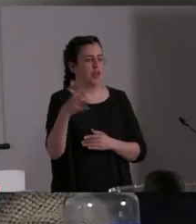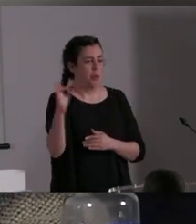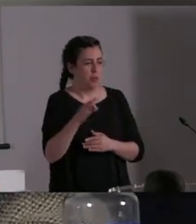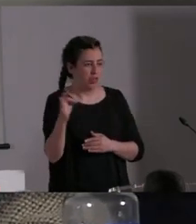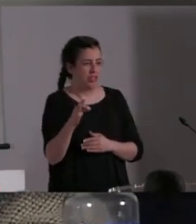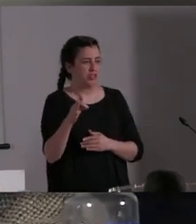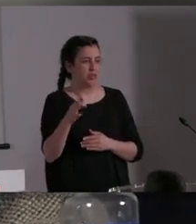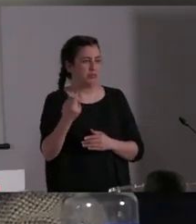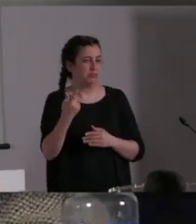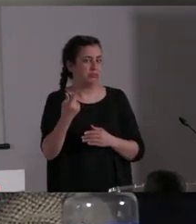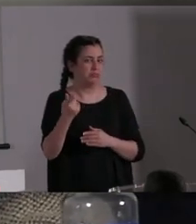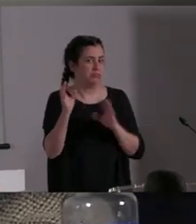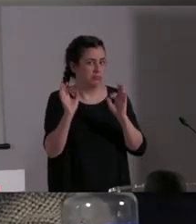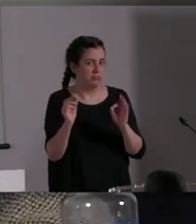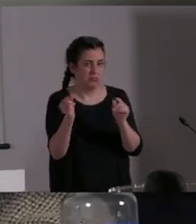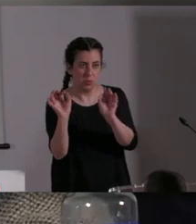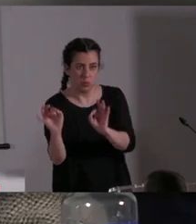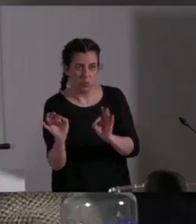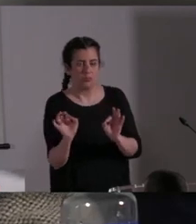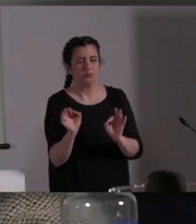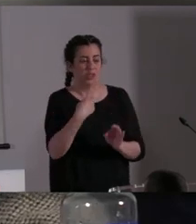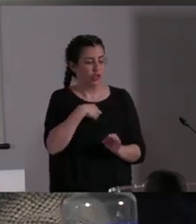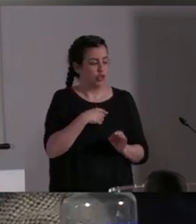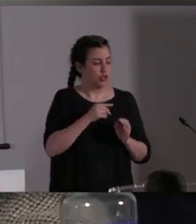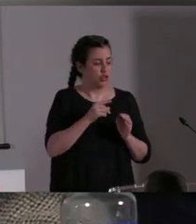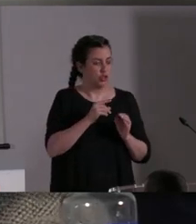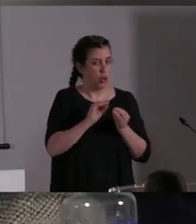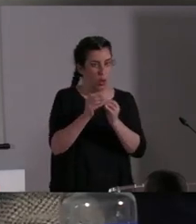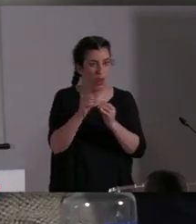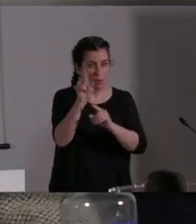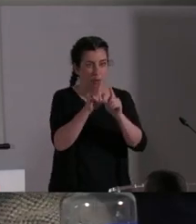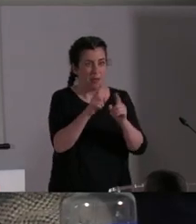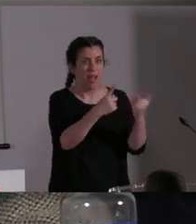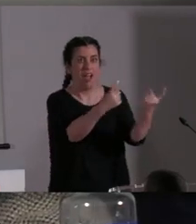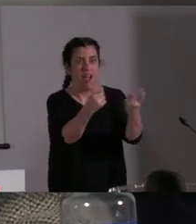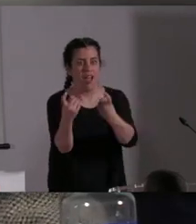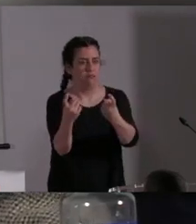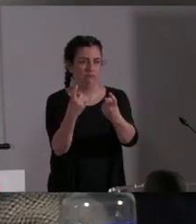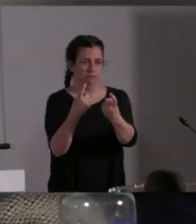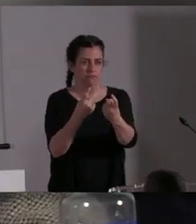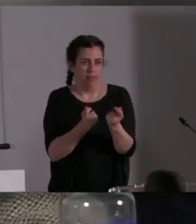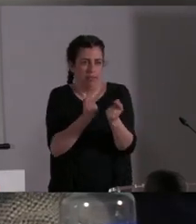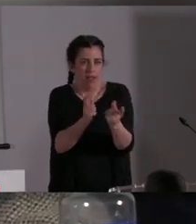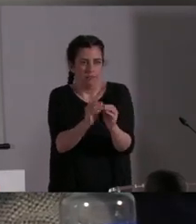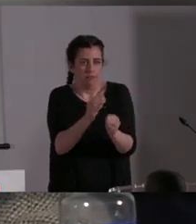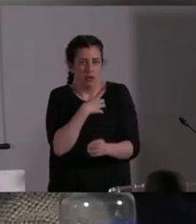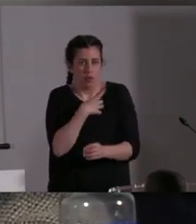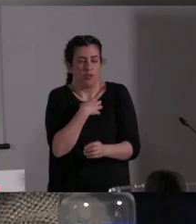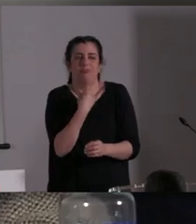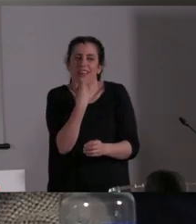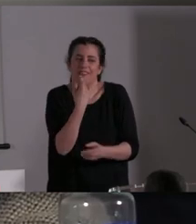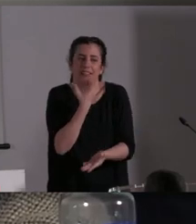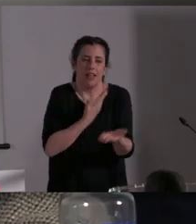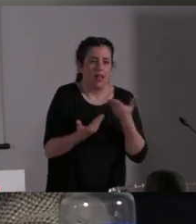dar respuesta a la magnitud del problema. Esto nos lleva a la siguiente conclusión, y es que necesitamos alianzas,